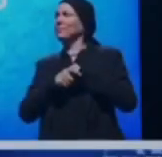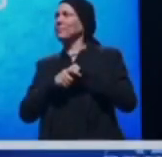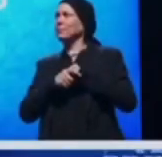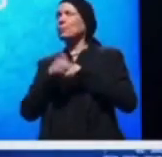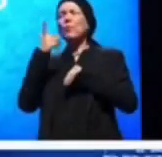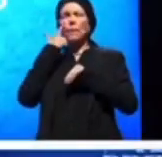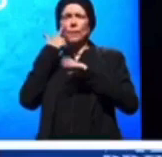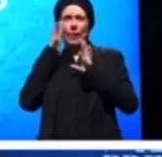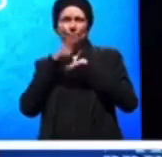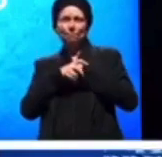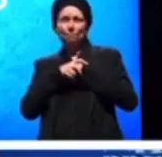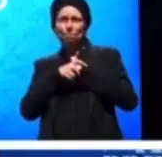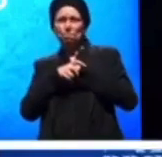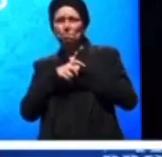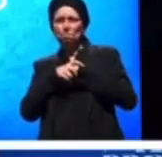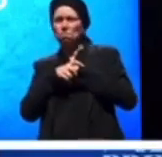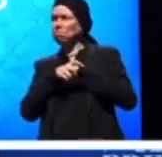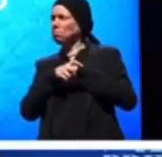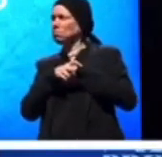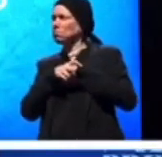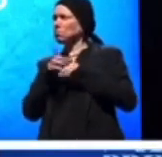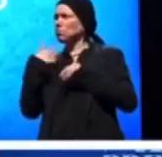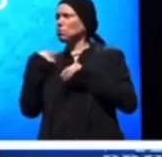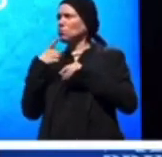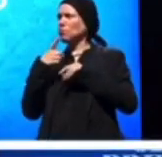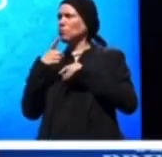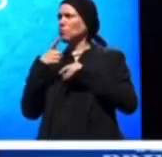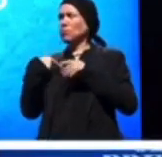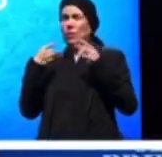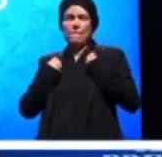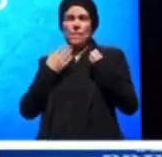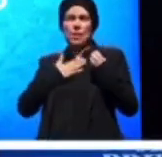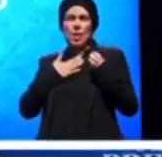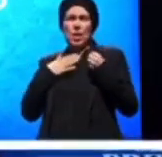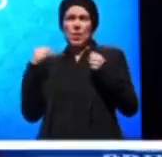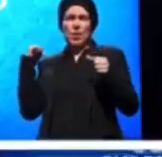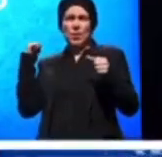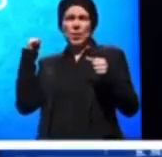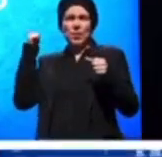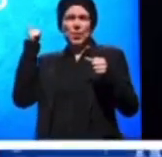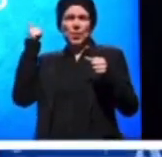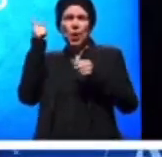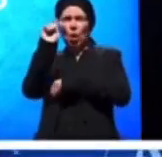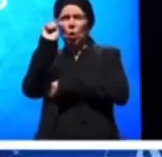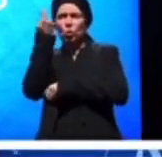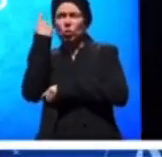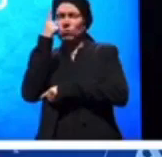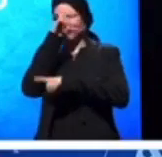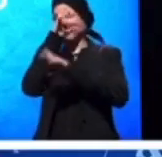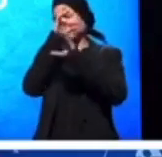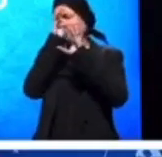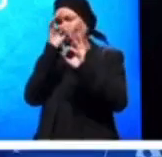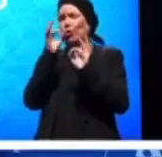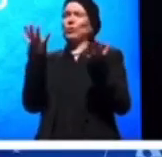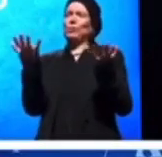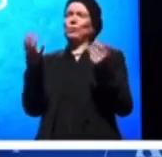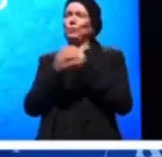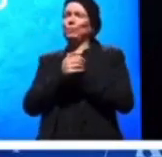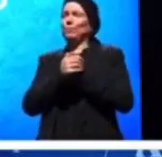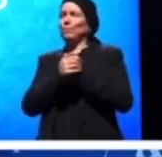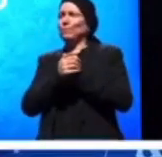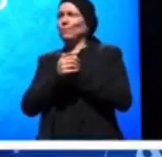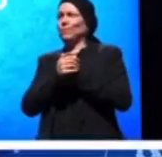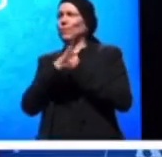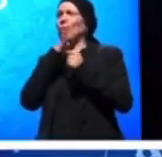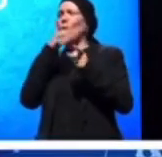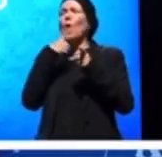Verán, todo lo que he conseguido en esta vida, evidentemente, se corresponde con